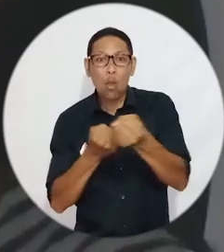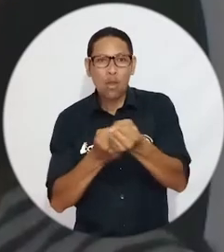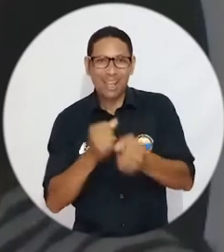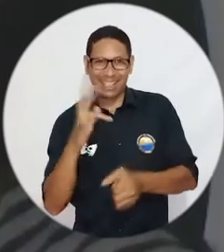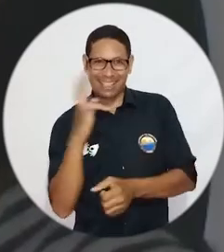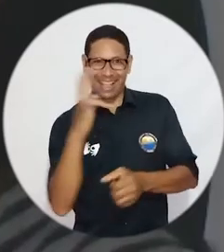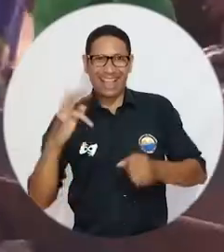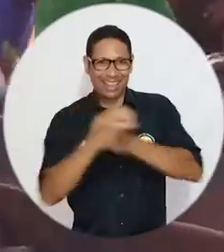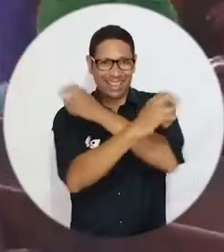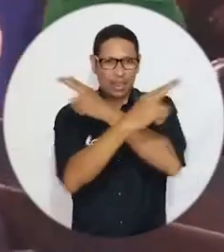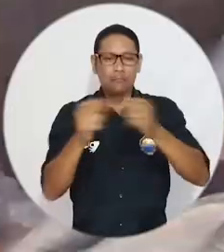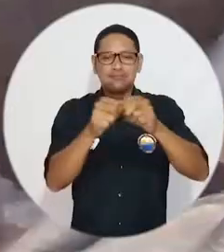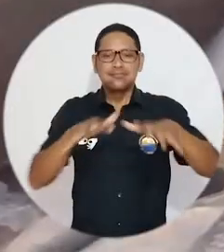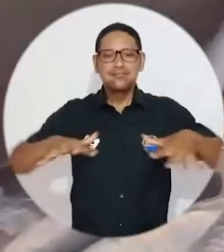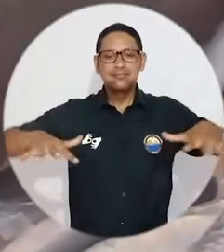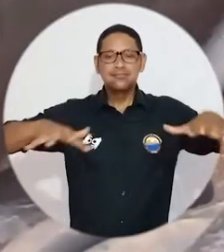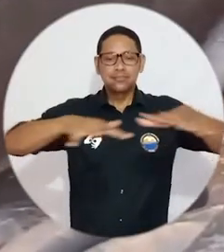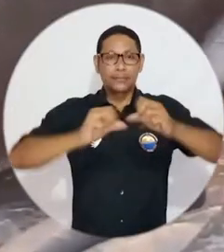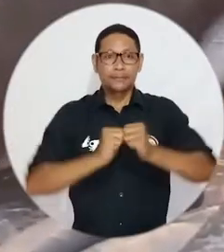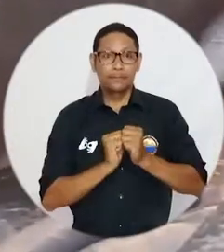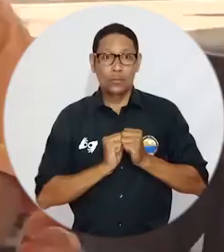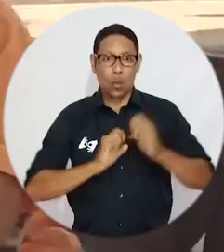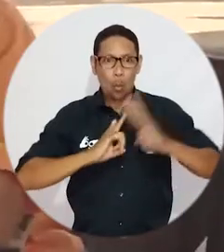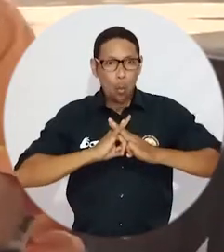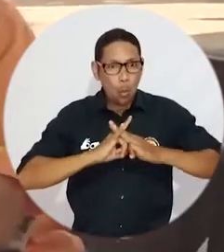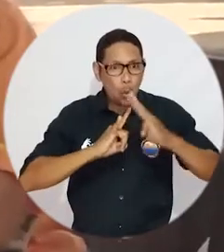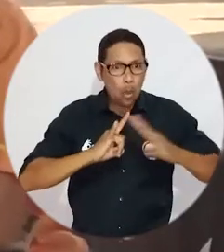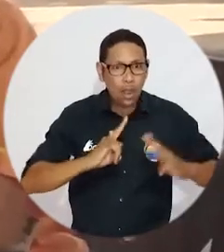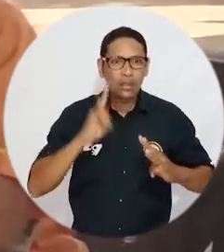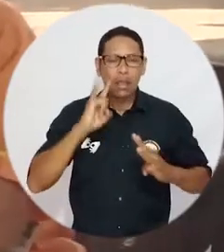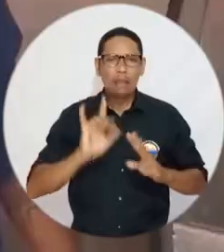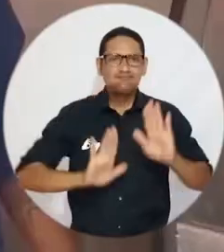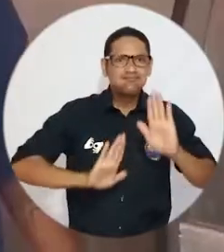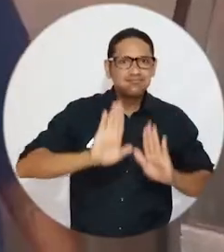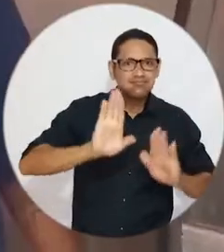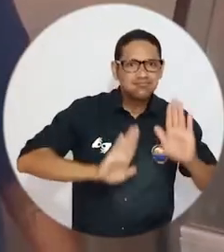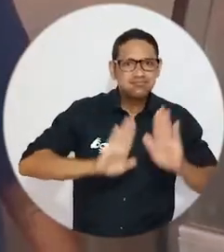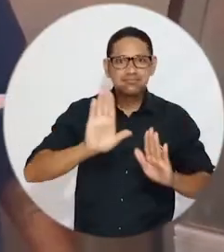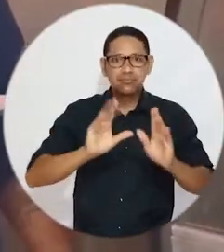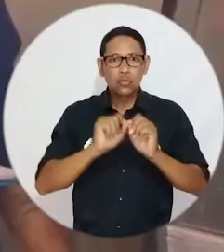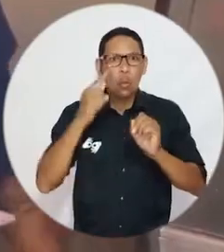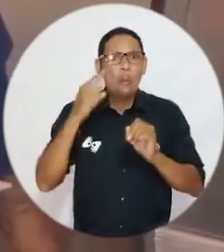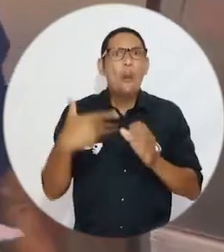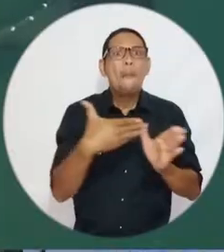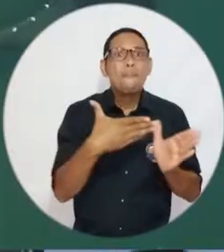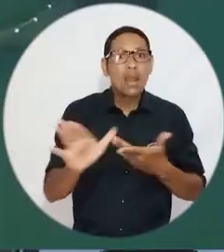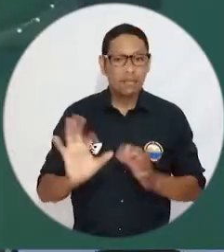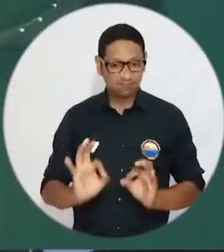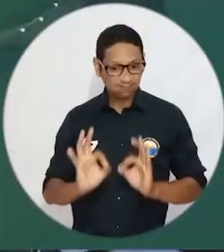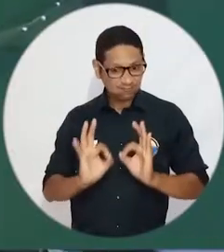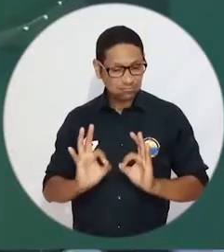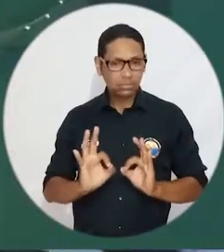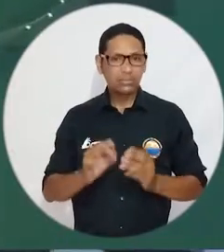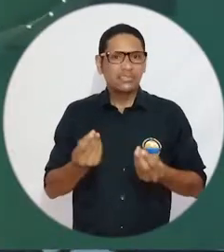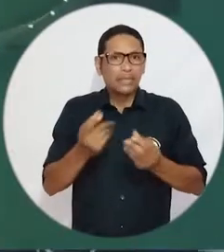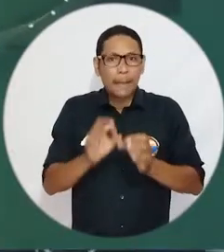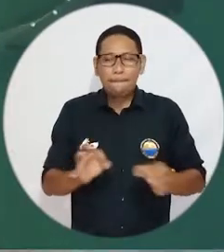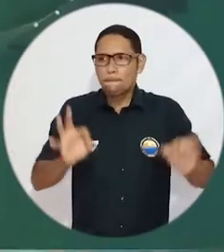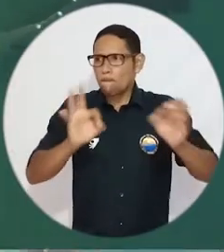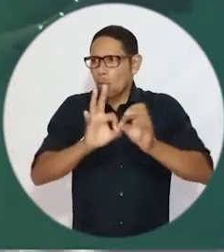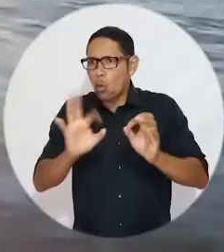Natural Nacional Tayrona, y la Universidad del Magdalena participó en esta formulación del Plan Maestro. Y una forma